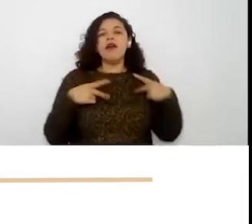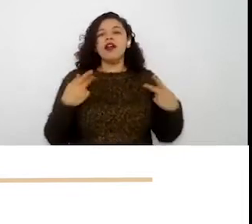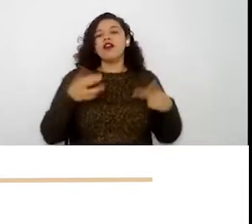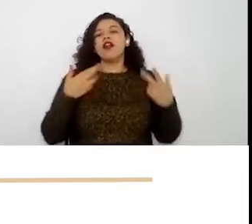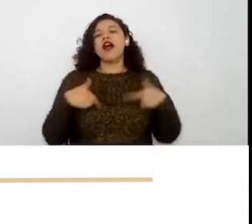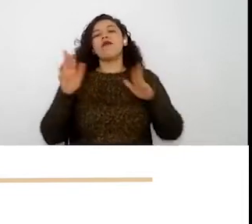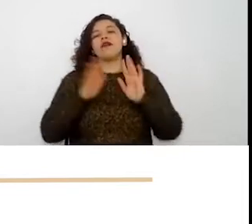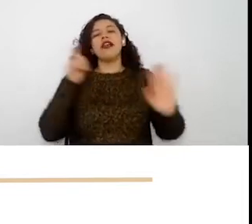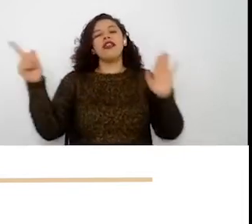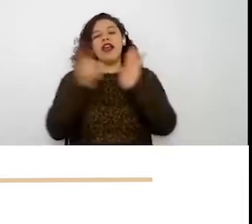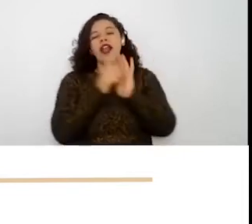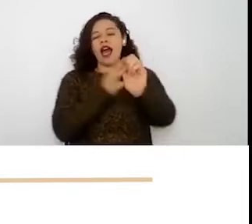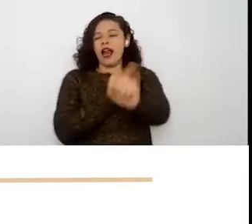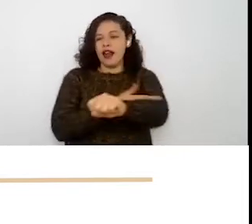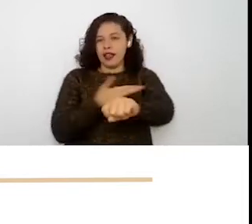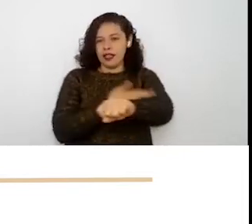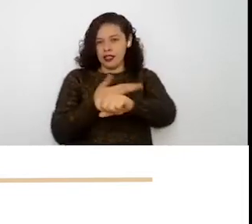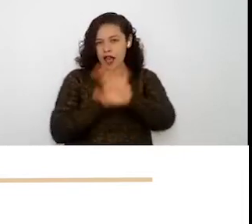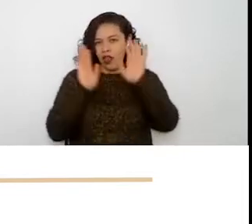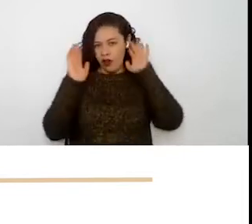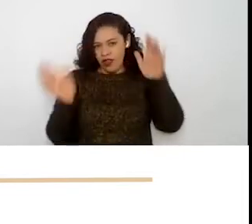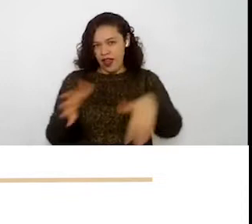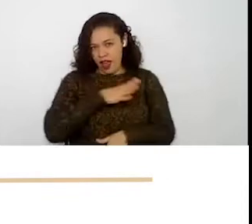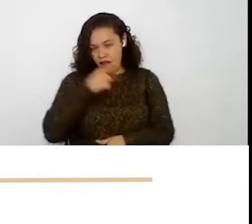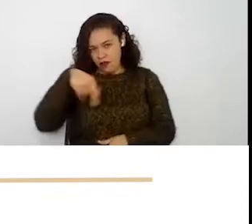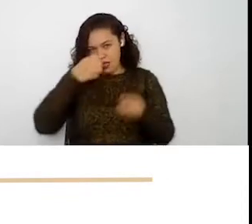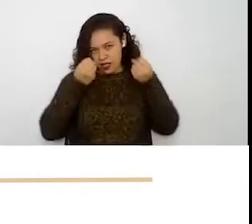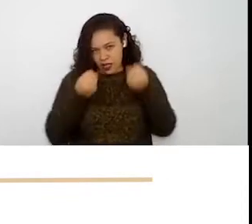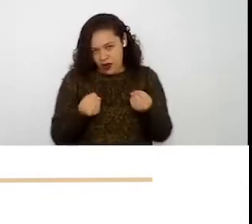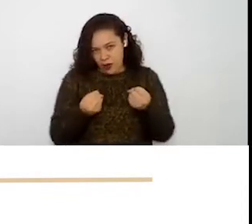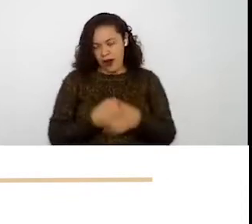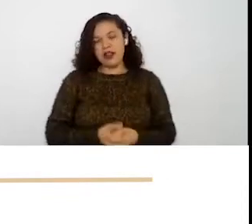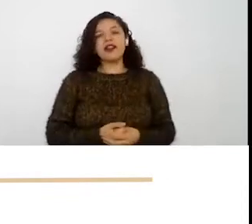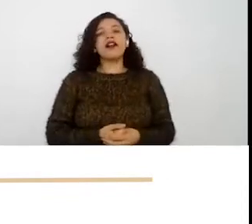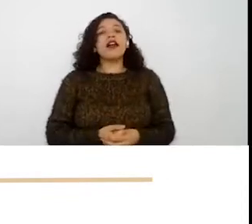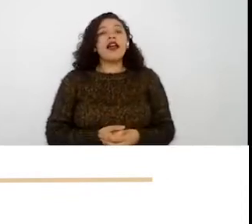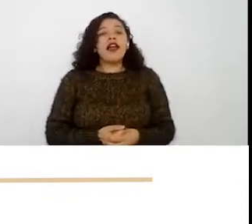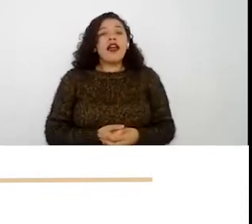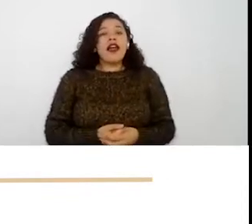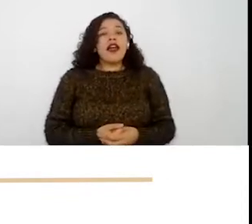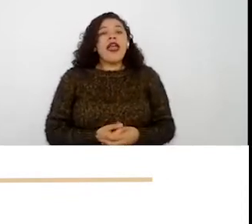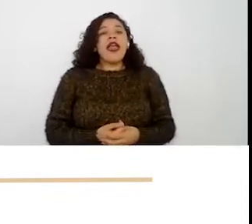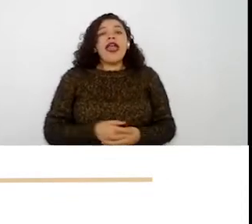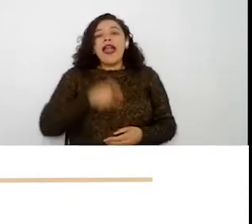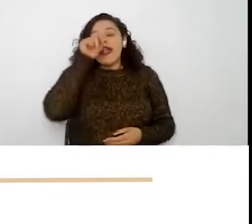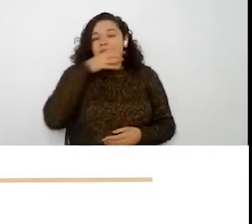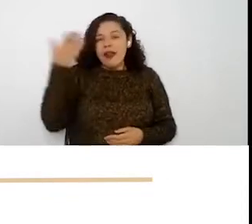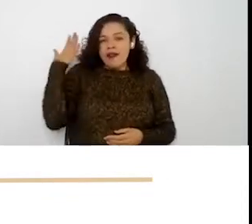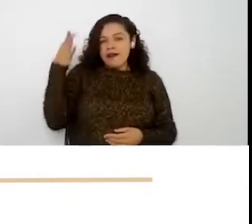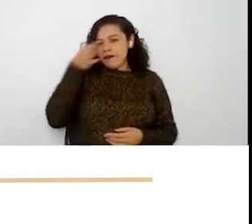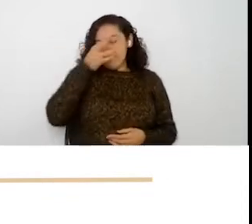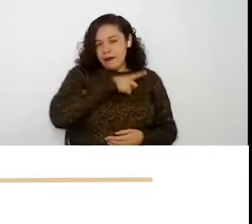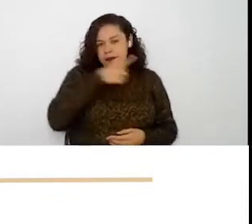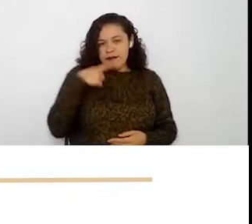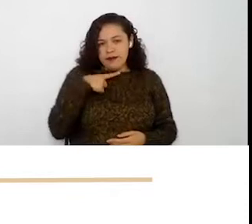este registro de su representante y lo que decíamos hace un momento Ustedes deben de